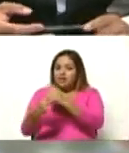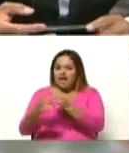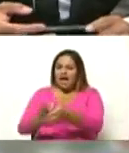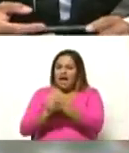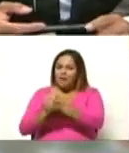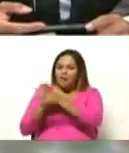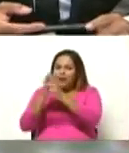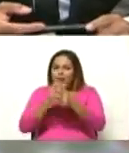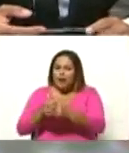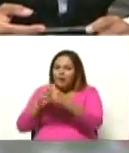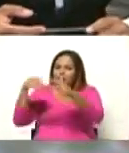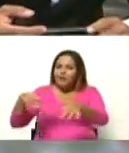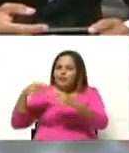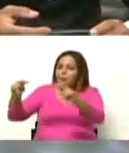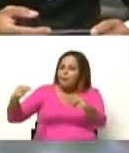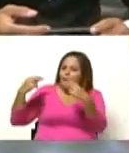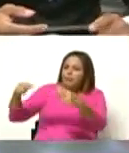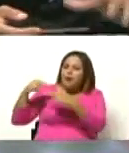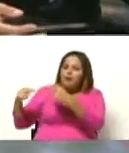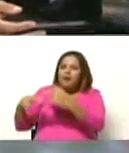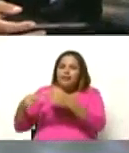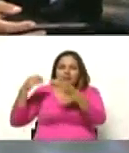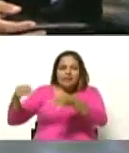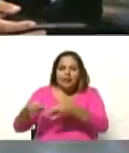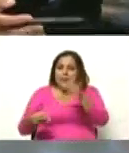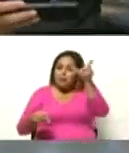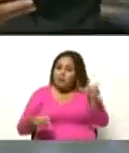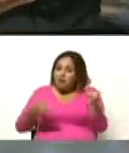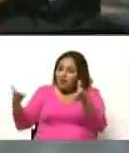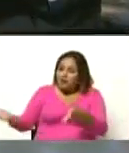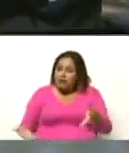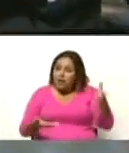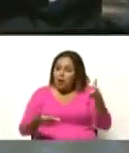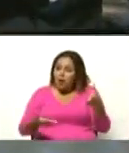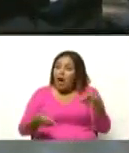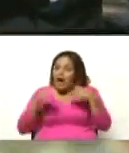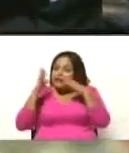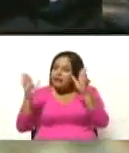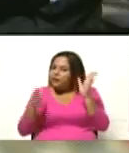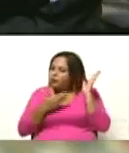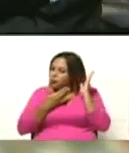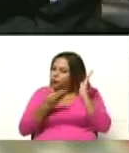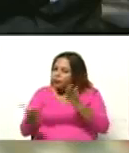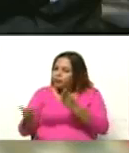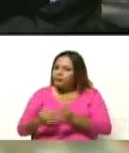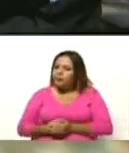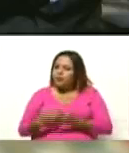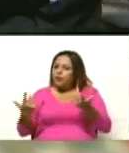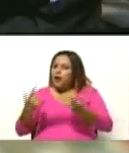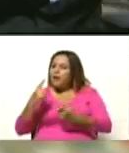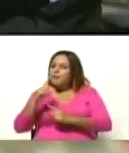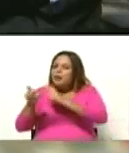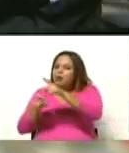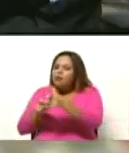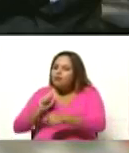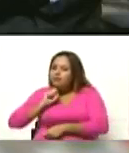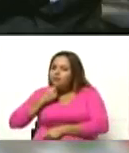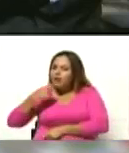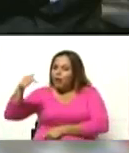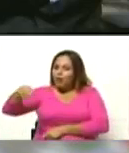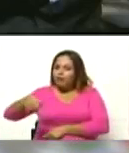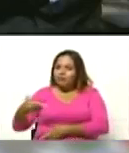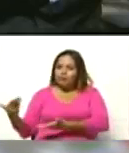se pierden 360 cada vez que viene Oscar Schemel. Paren la oreja. ¿Cuál es la pregunta misteriosa del día de hoy? Vamos a